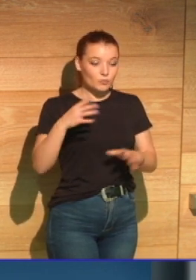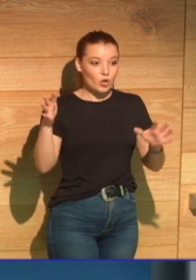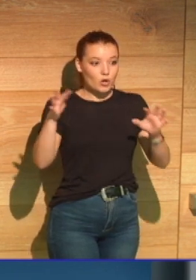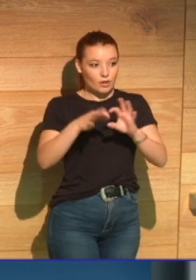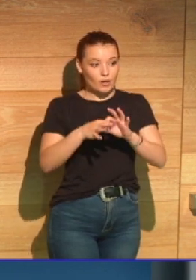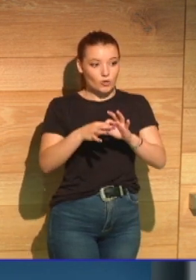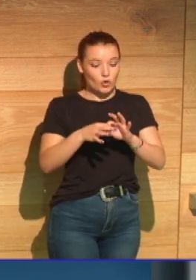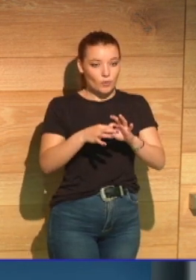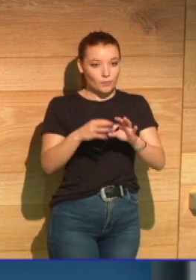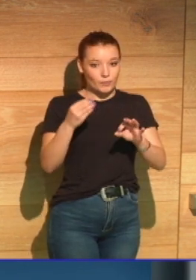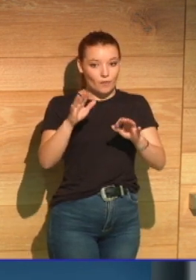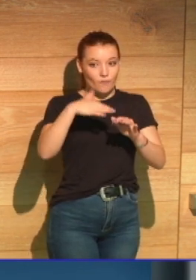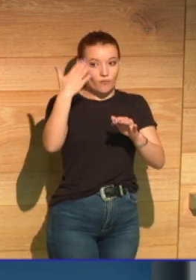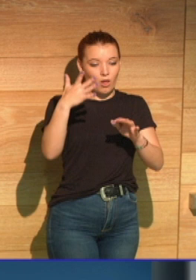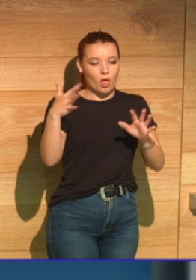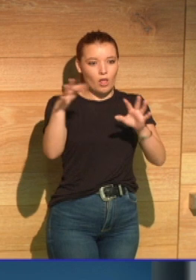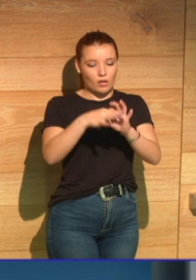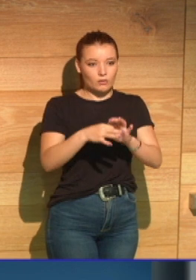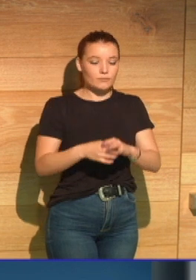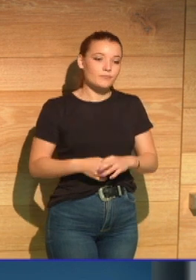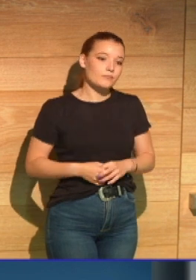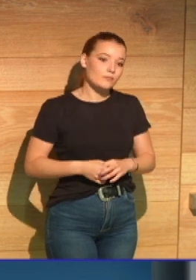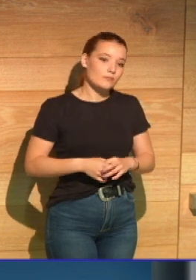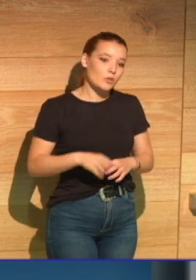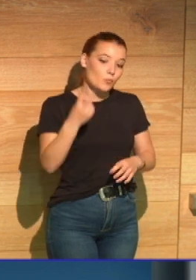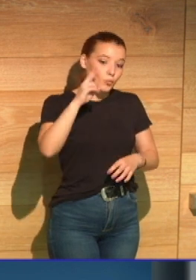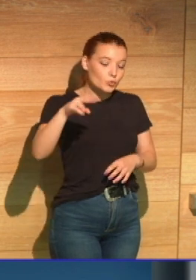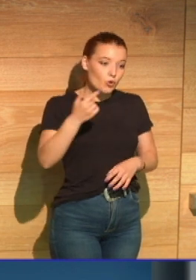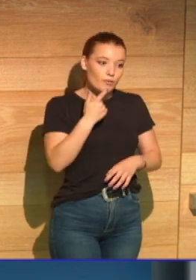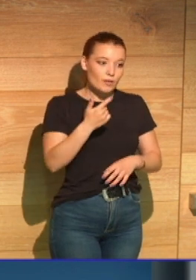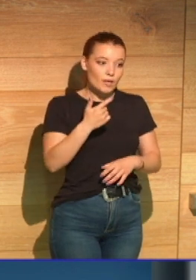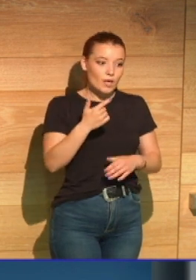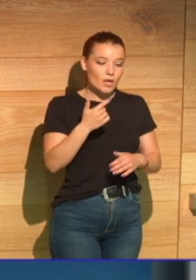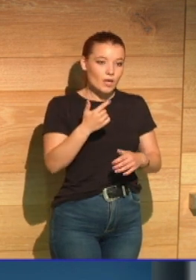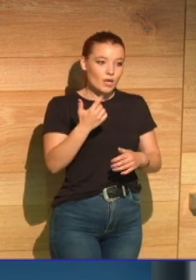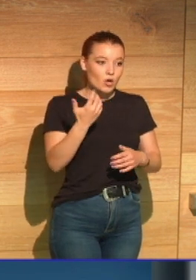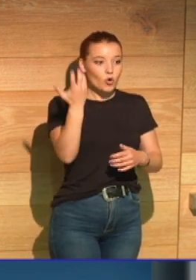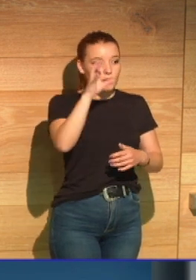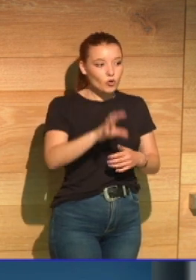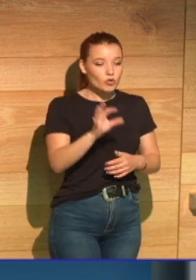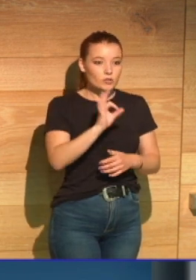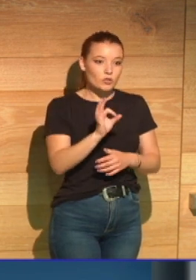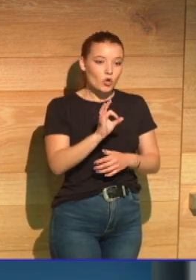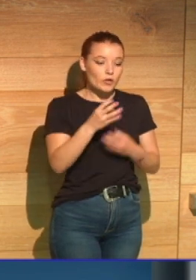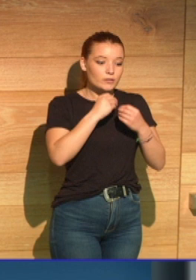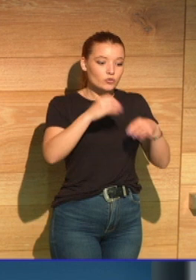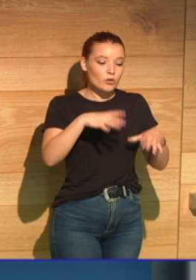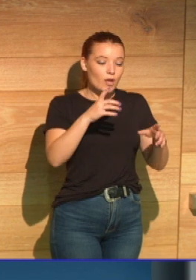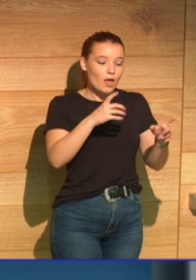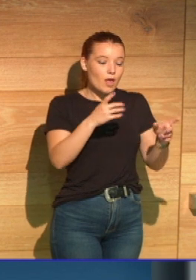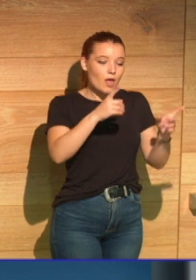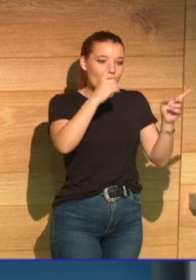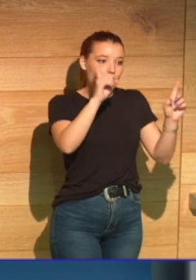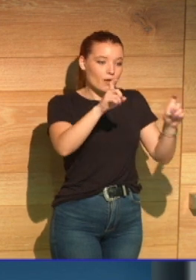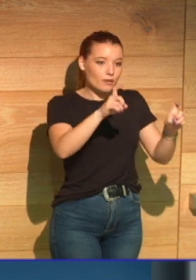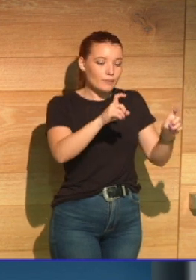con el afuera. No solamente un museo que habla de sus colecciones, de sus intereses o de esta historia académica, acontextual, ahistórica,